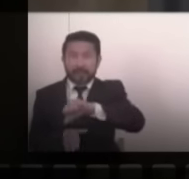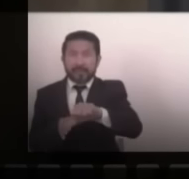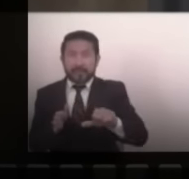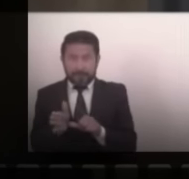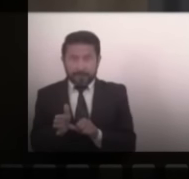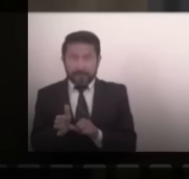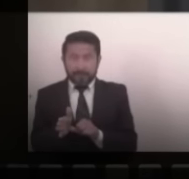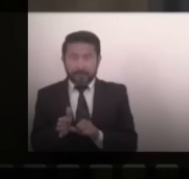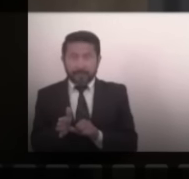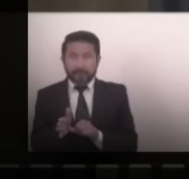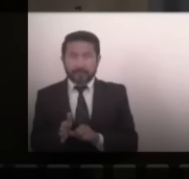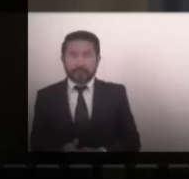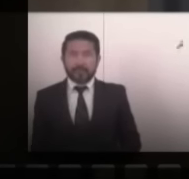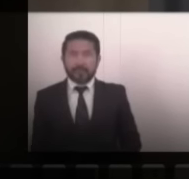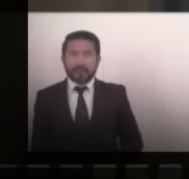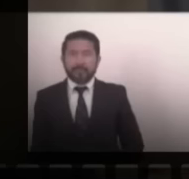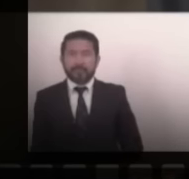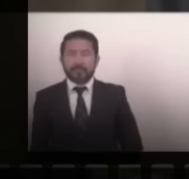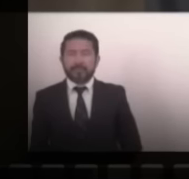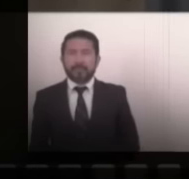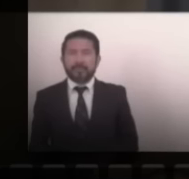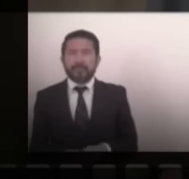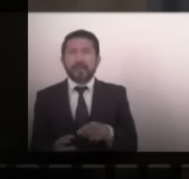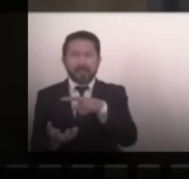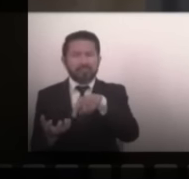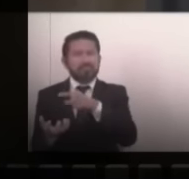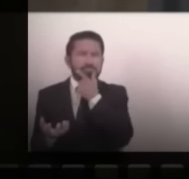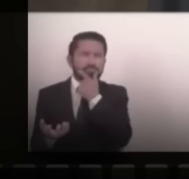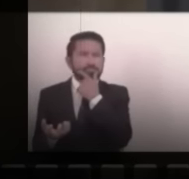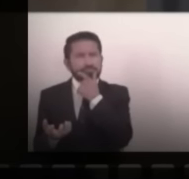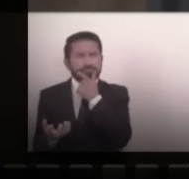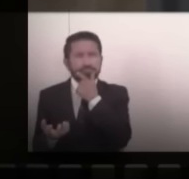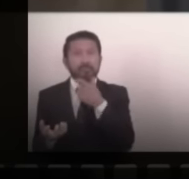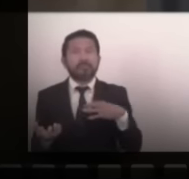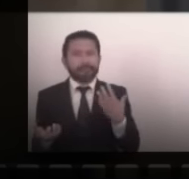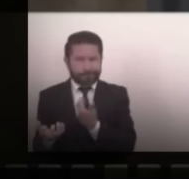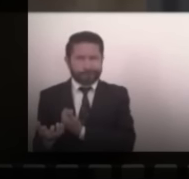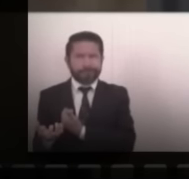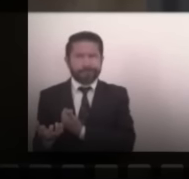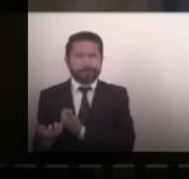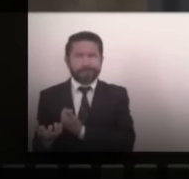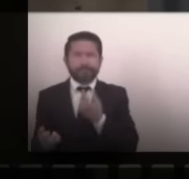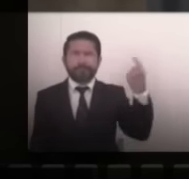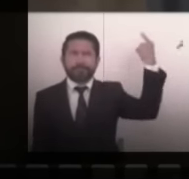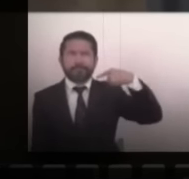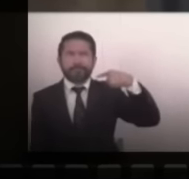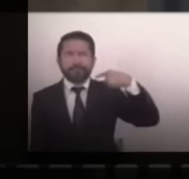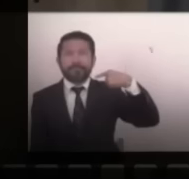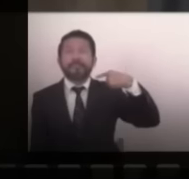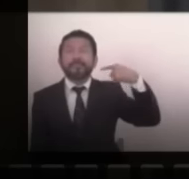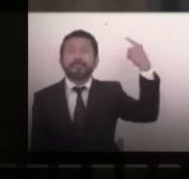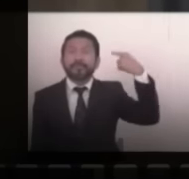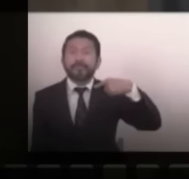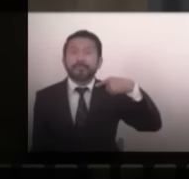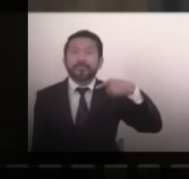asamblea legislativa pero en algo tienen razón Nosotros sí seguimos órdenes pero seguimos